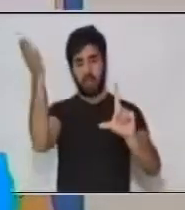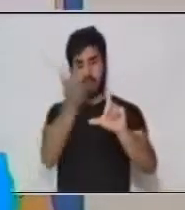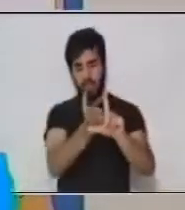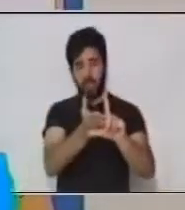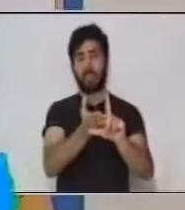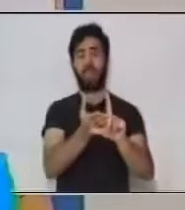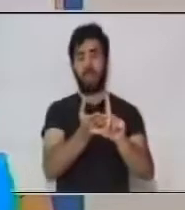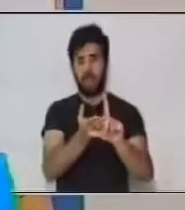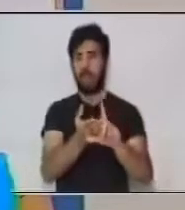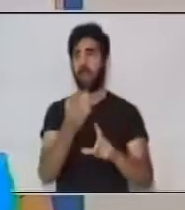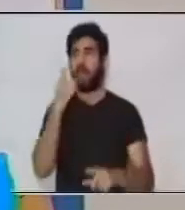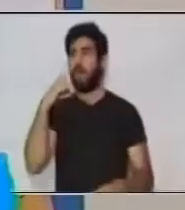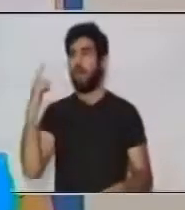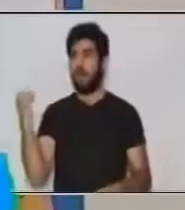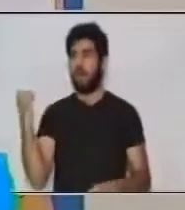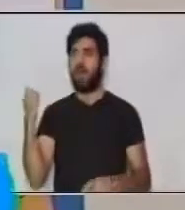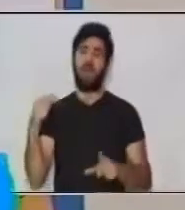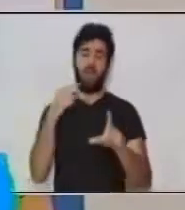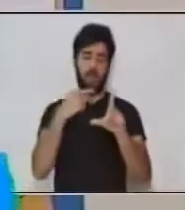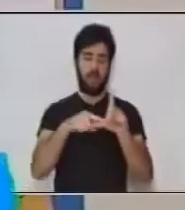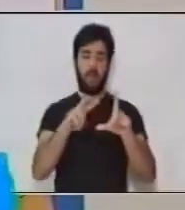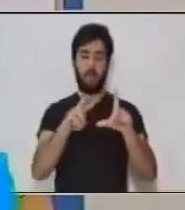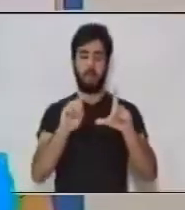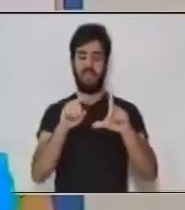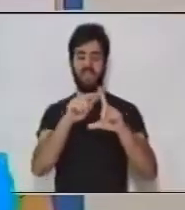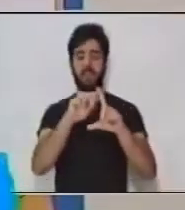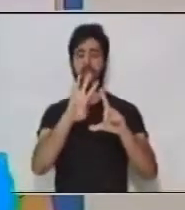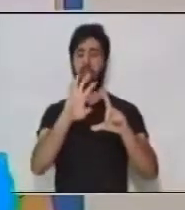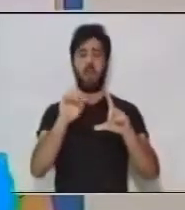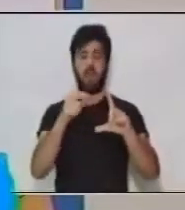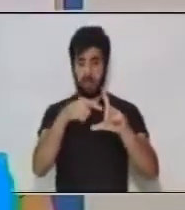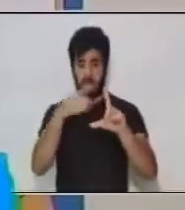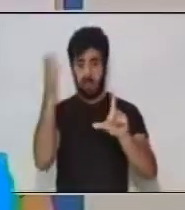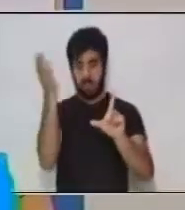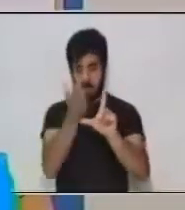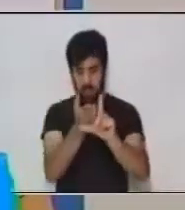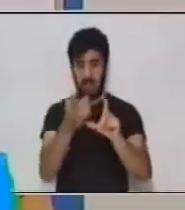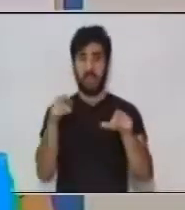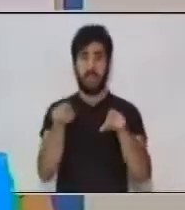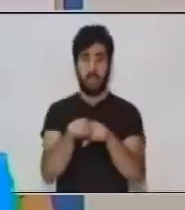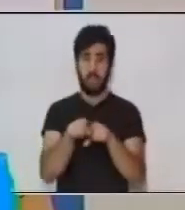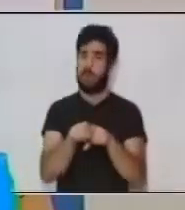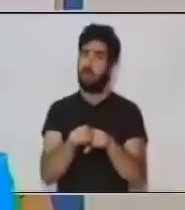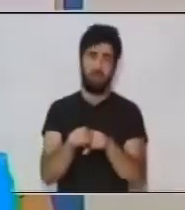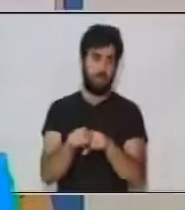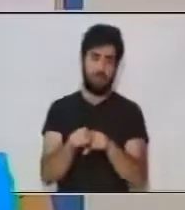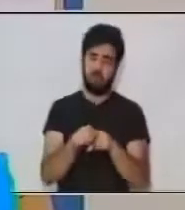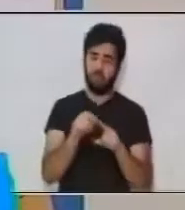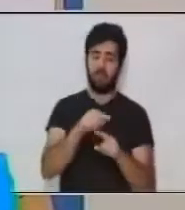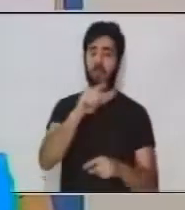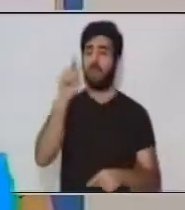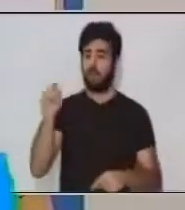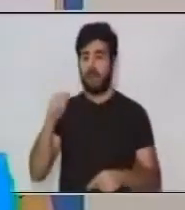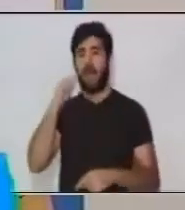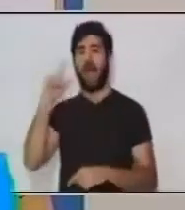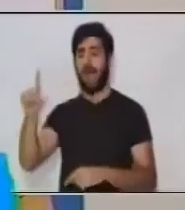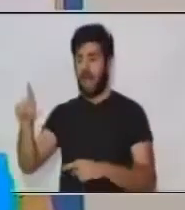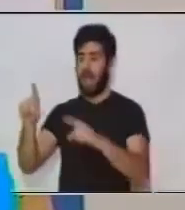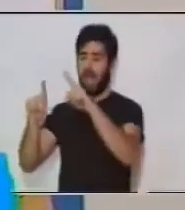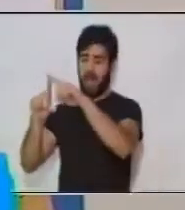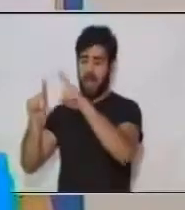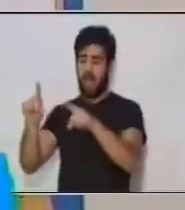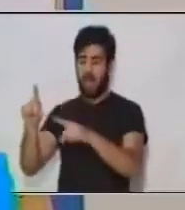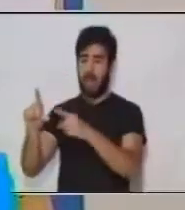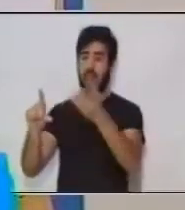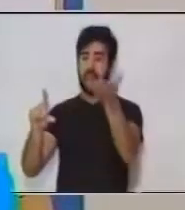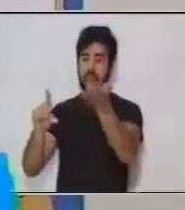Aquí hay un ángulo de 20 y uno de 40. ¿Lo está dividiendo en partes iguales? No. Aquí hay un ángulo de